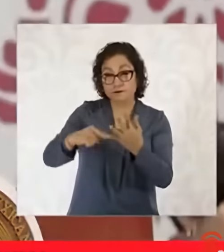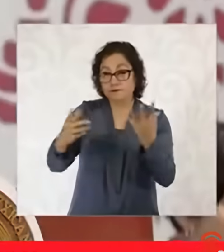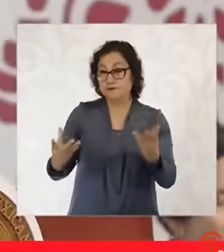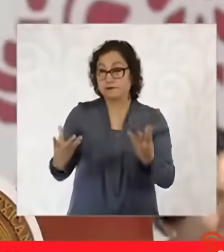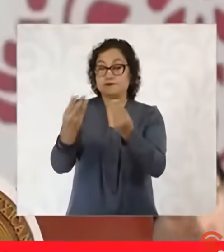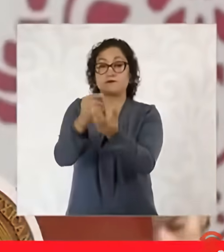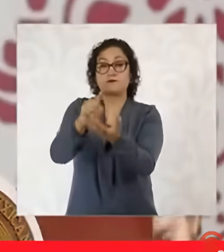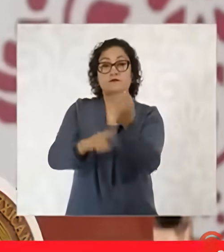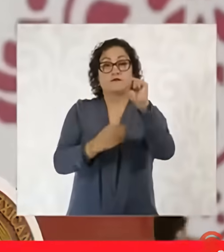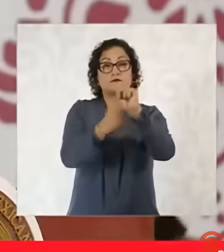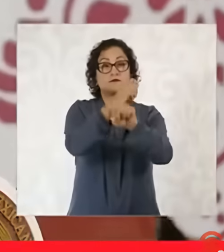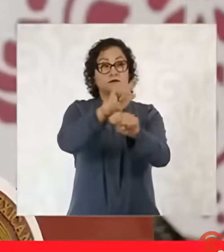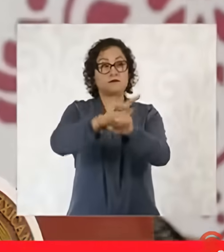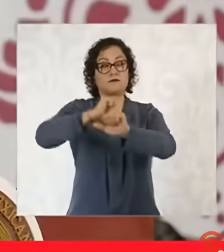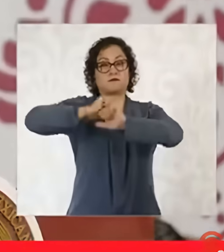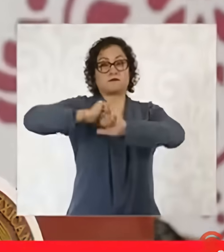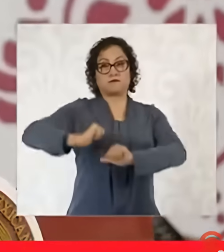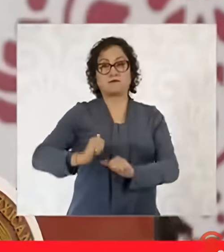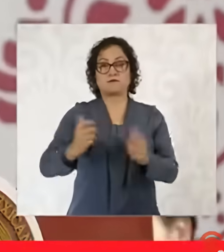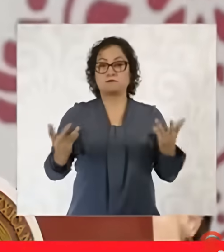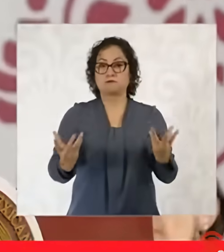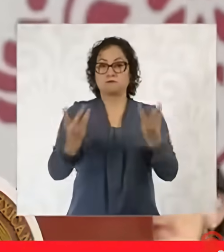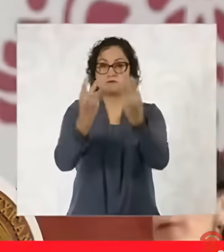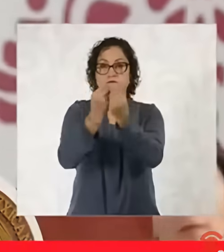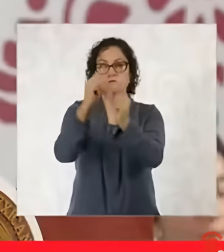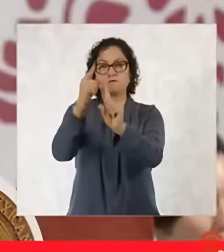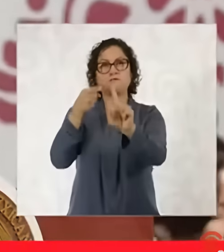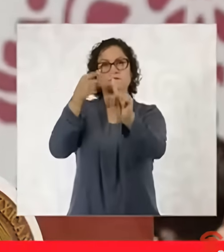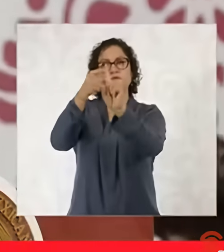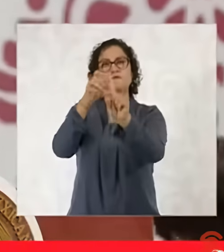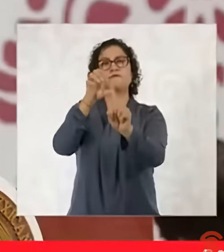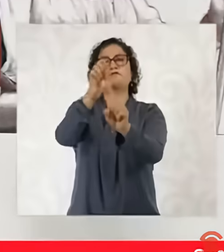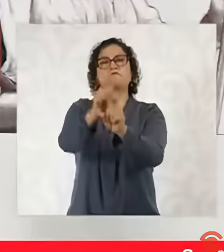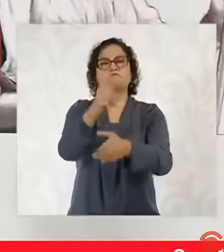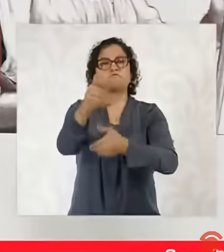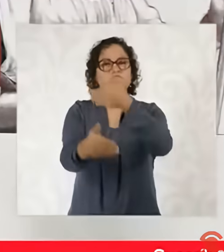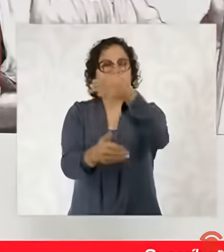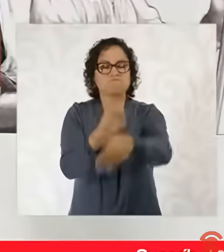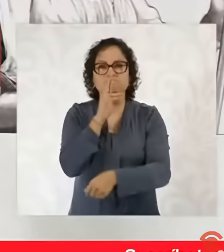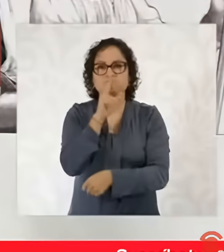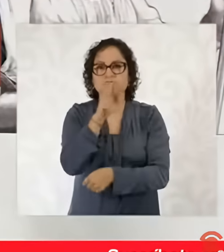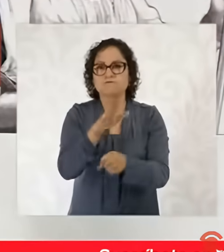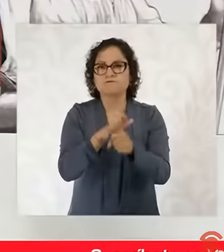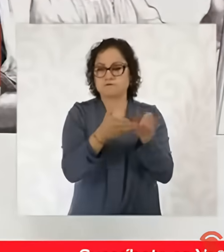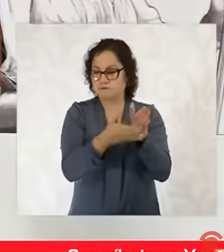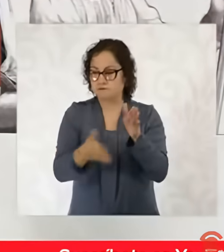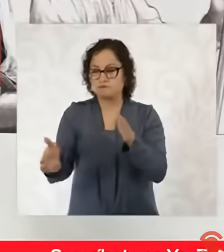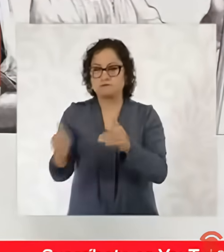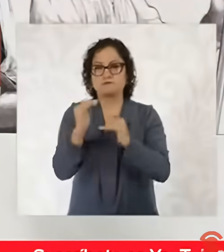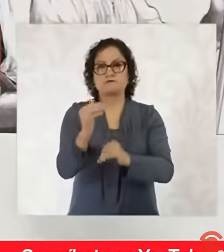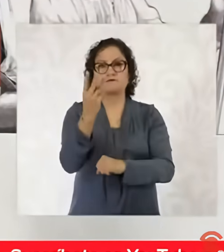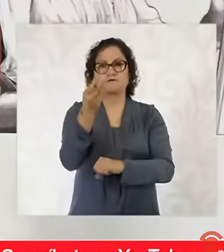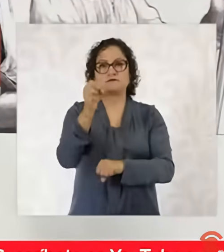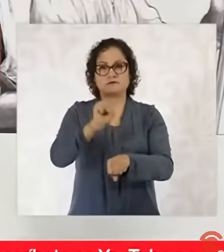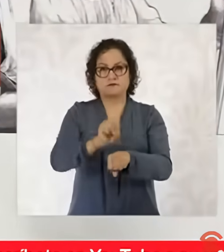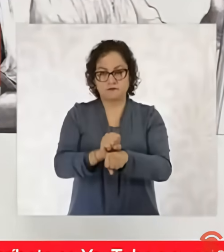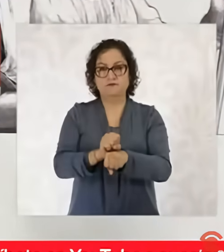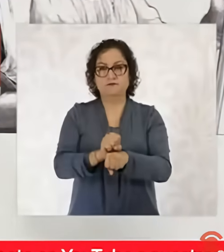autoridades estatales, han permitido obtener los siguientes resultados en las últimas 3 semanas. Han sido